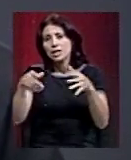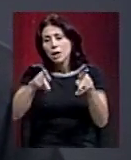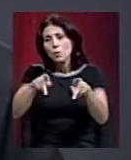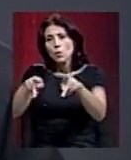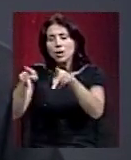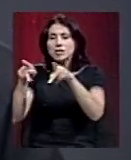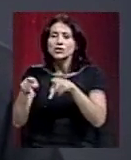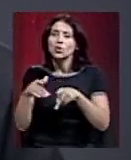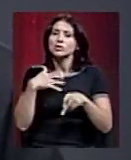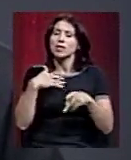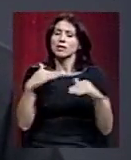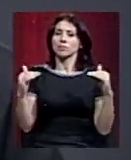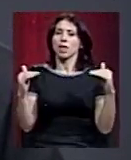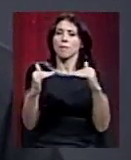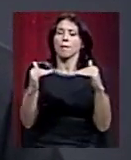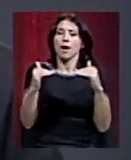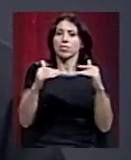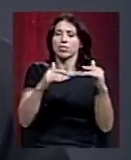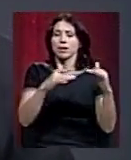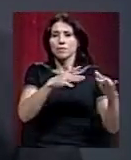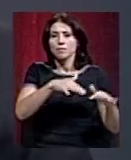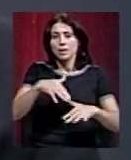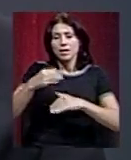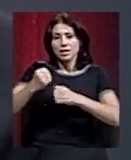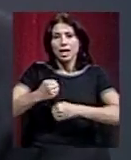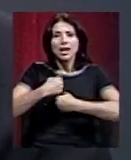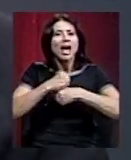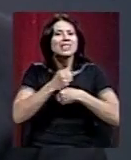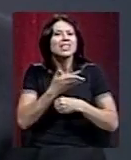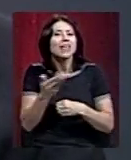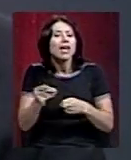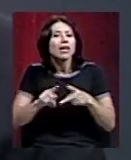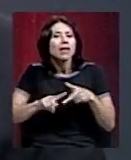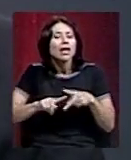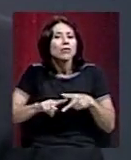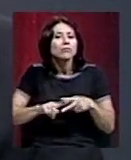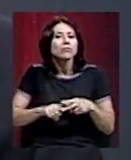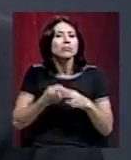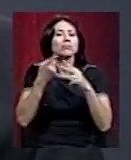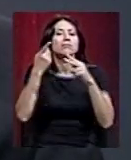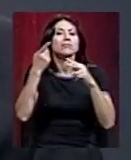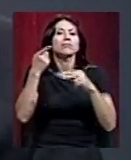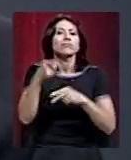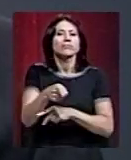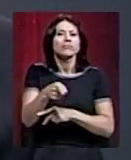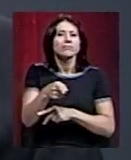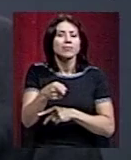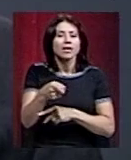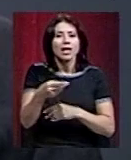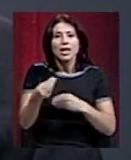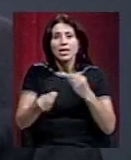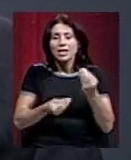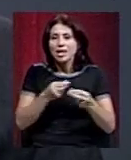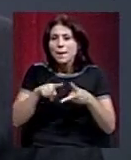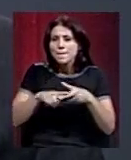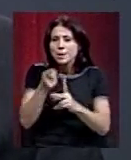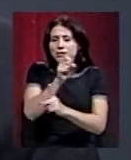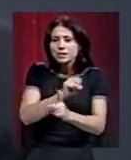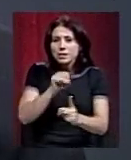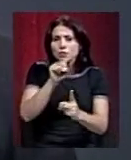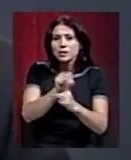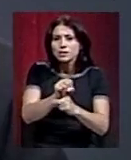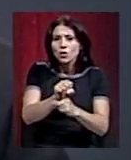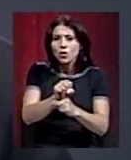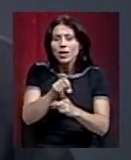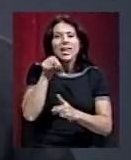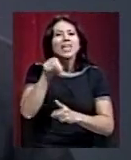militar, hacen que se encienda la chispa. Y la chispa se encuentra expresión